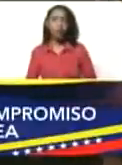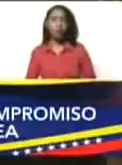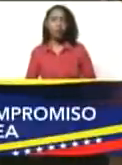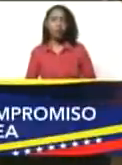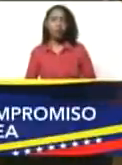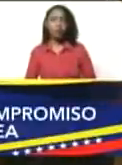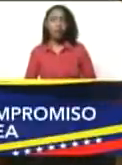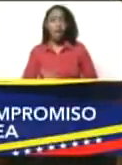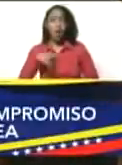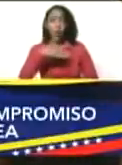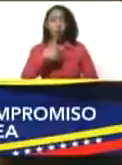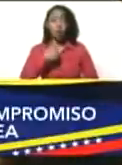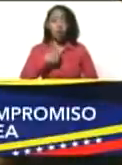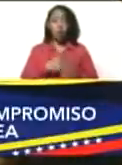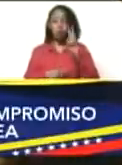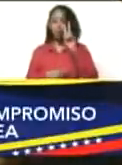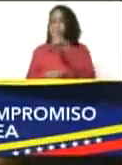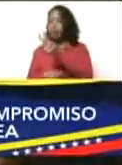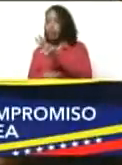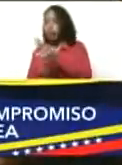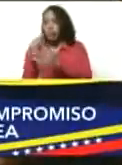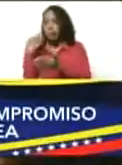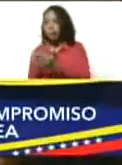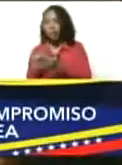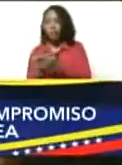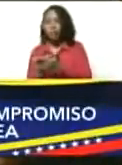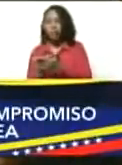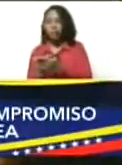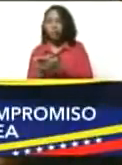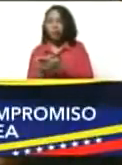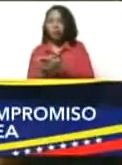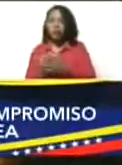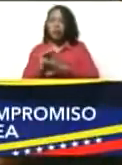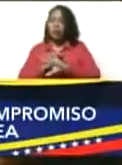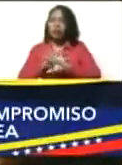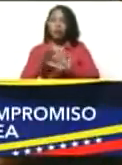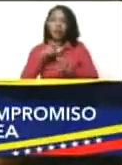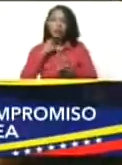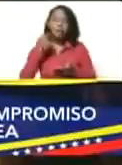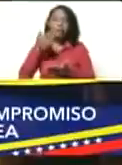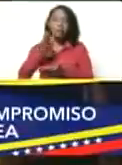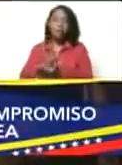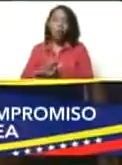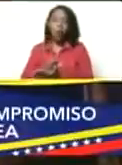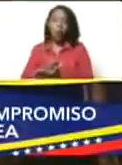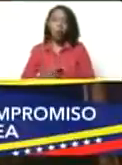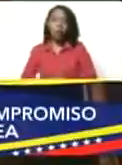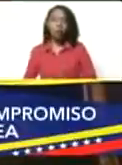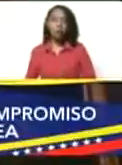Y cuando yo los veo ya partidos,